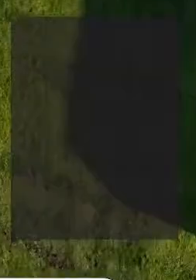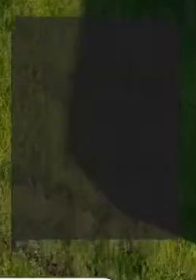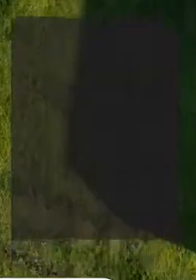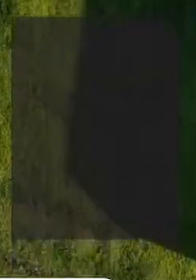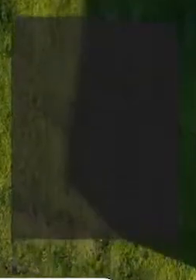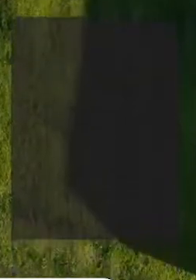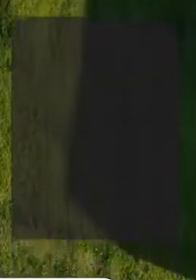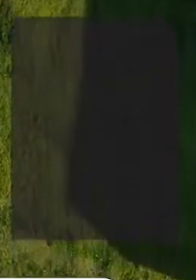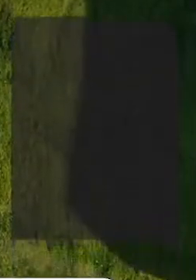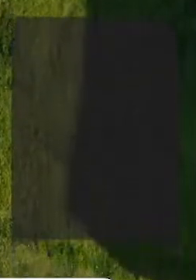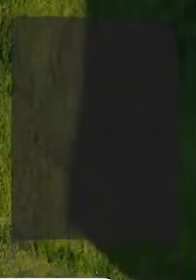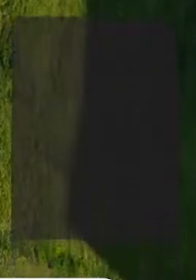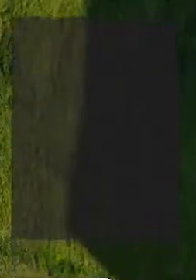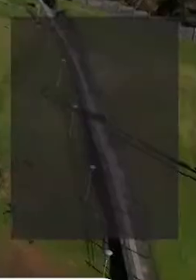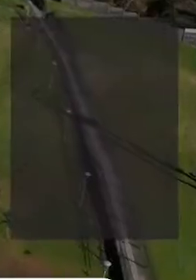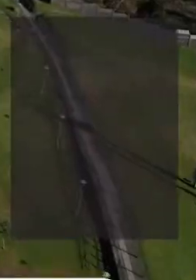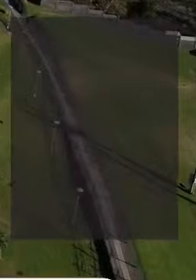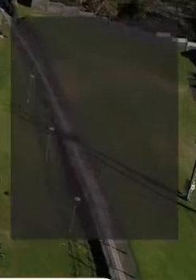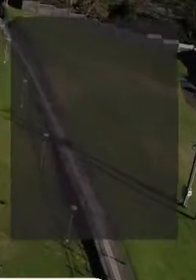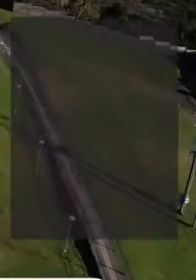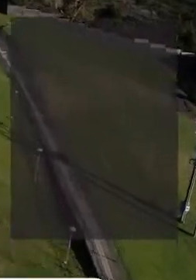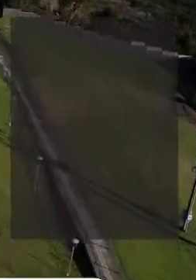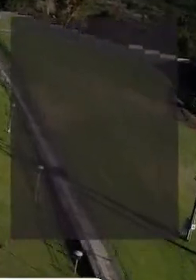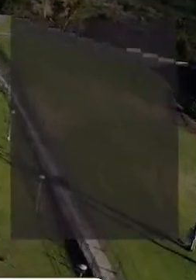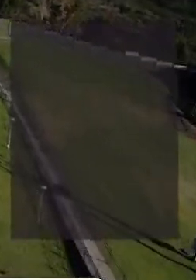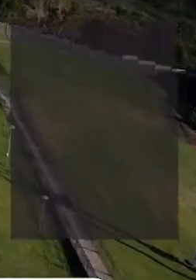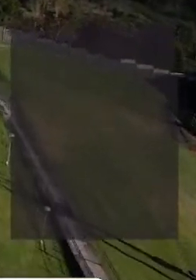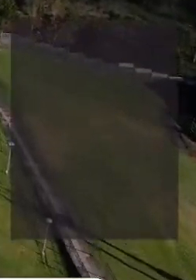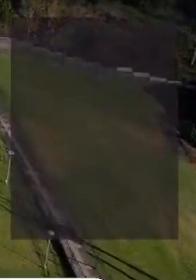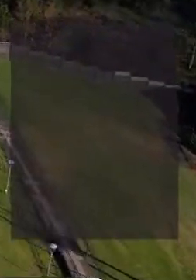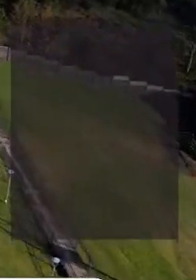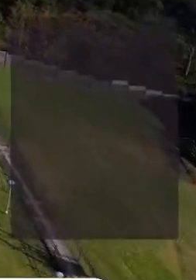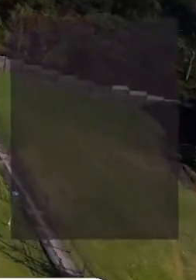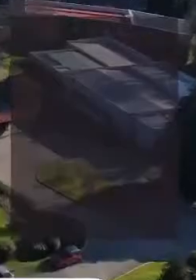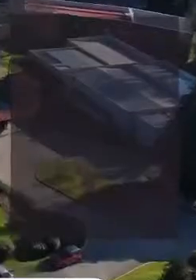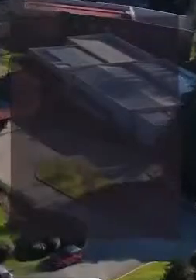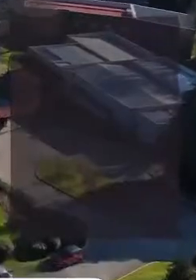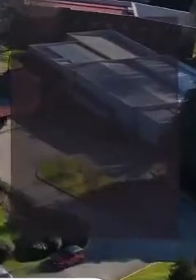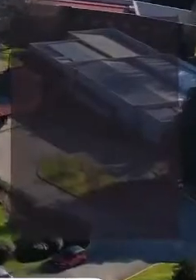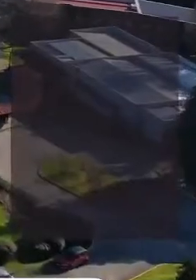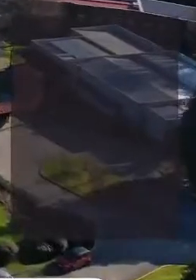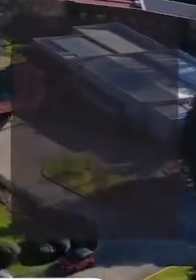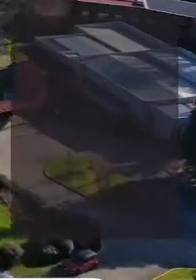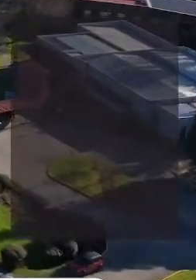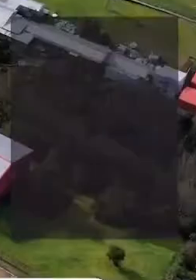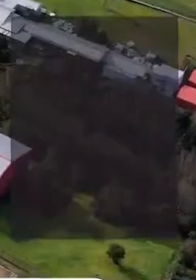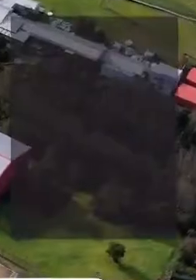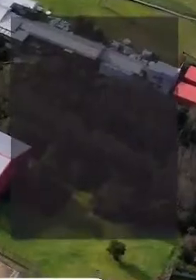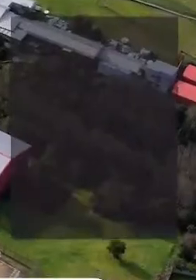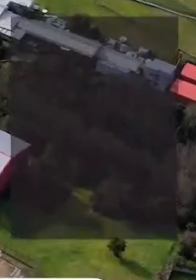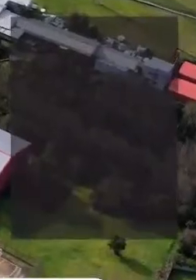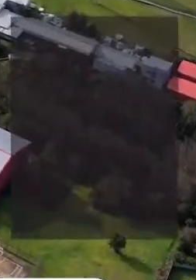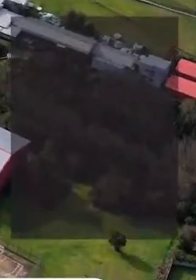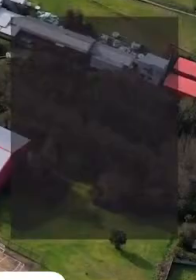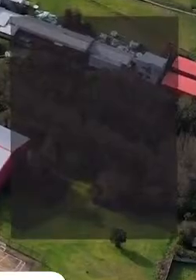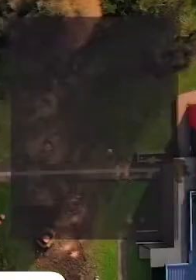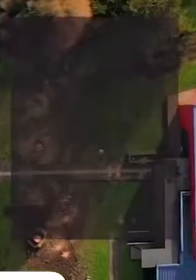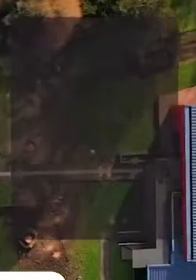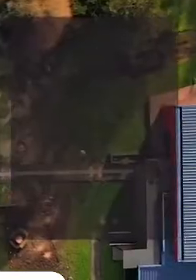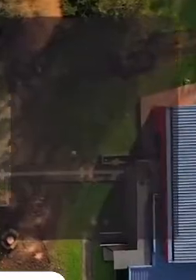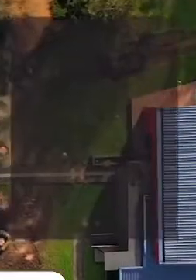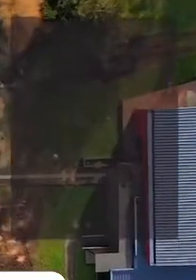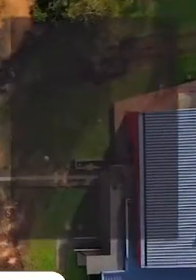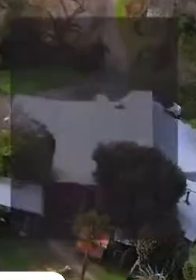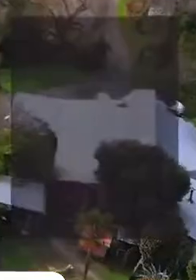y construir un futuro brillante. Te ofrecemos un entorno único para aprender, crecer y explorar.